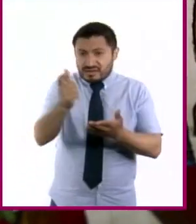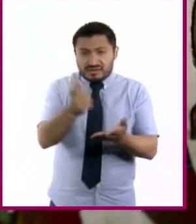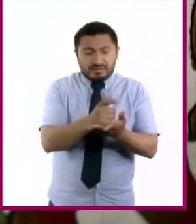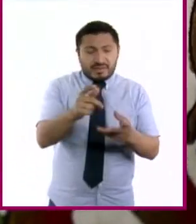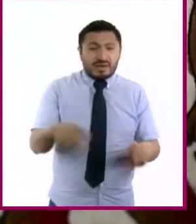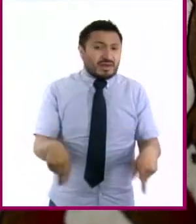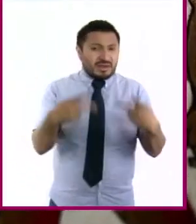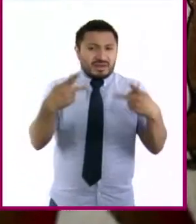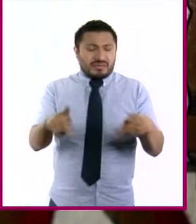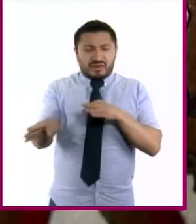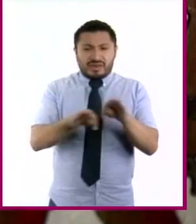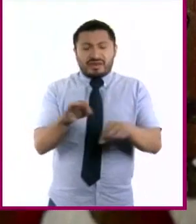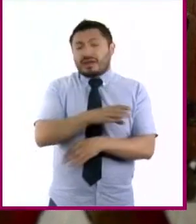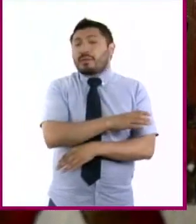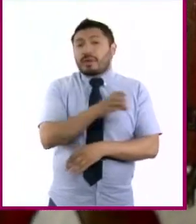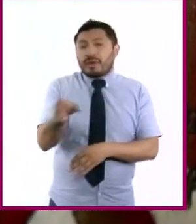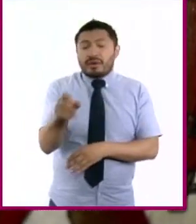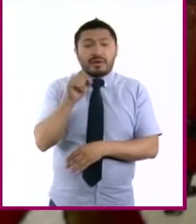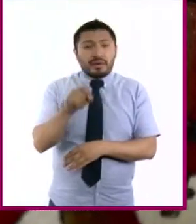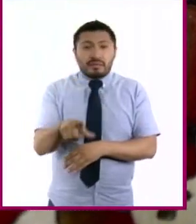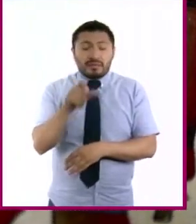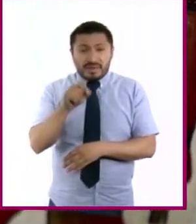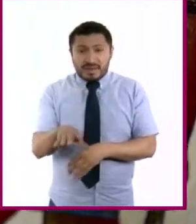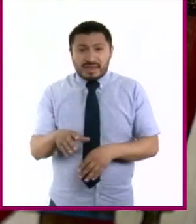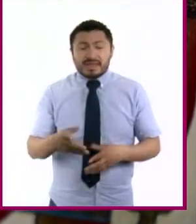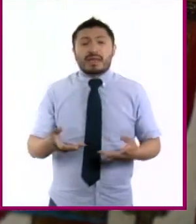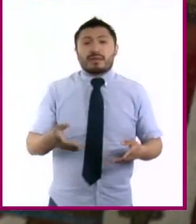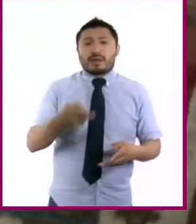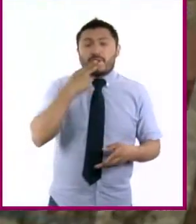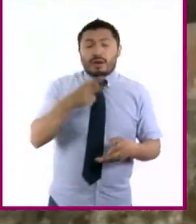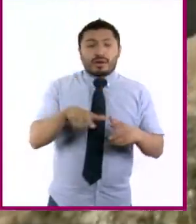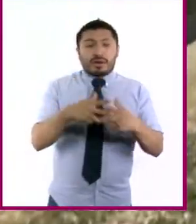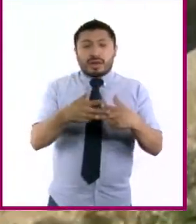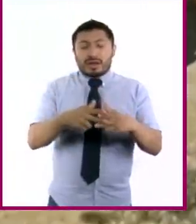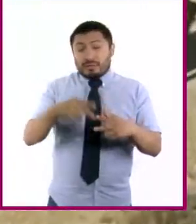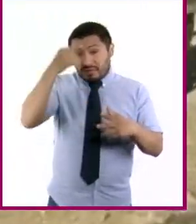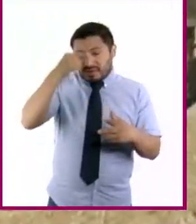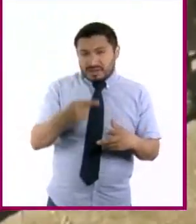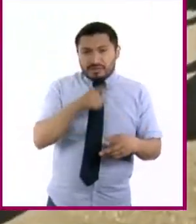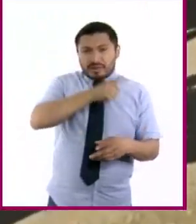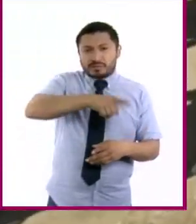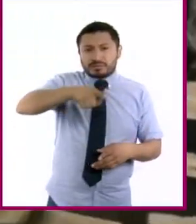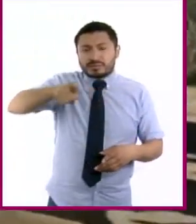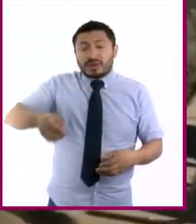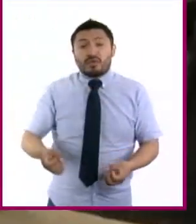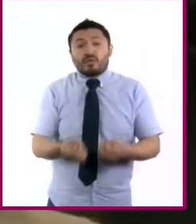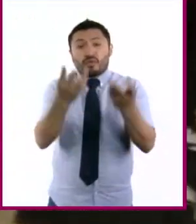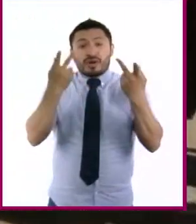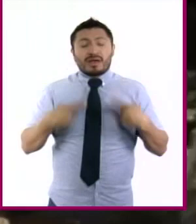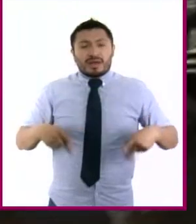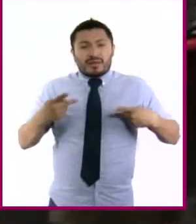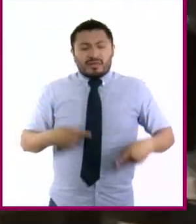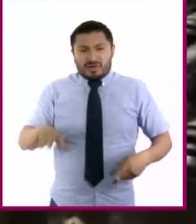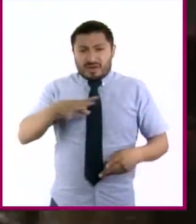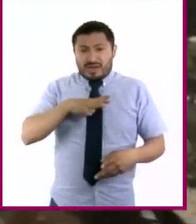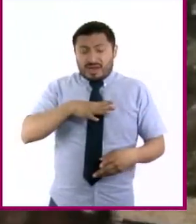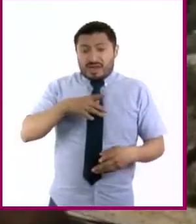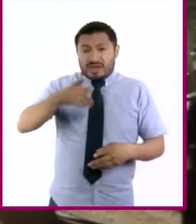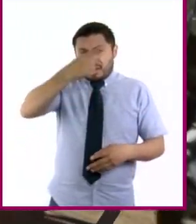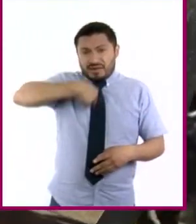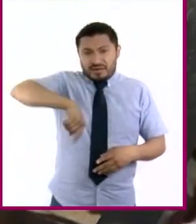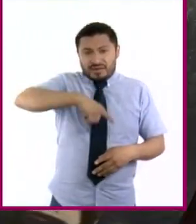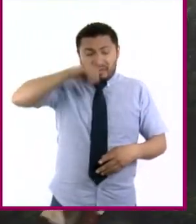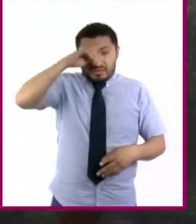comerciales y agrícolas. También se usaban estas herramientas para contar cuántos soldados tenían disponibles para las